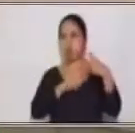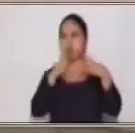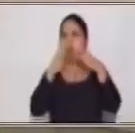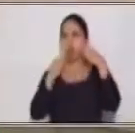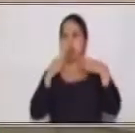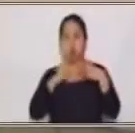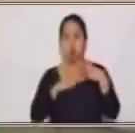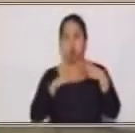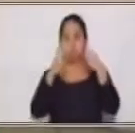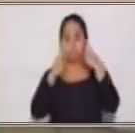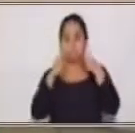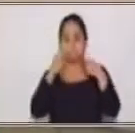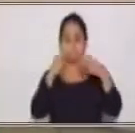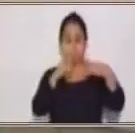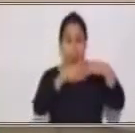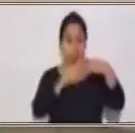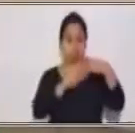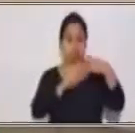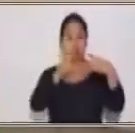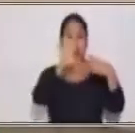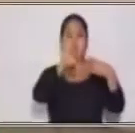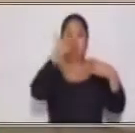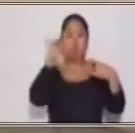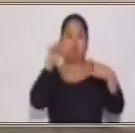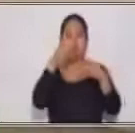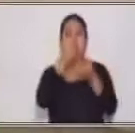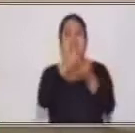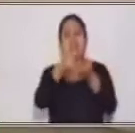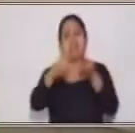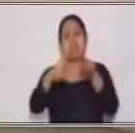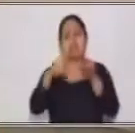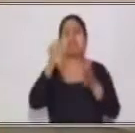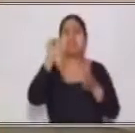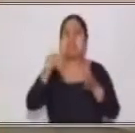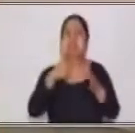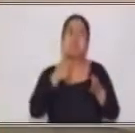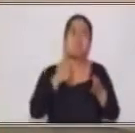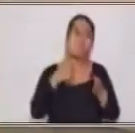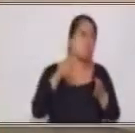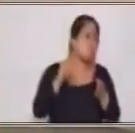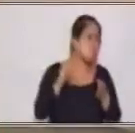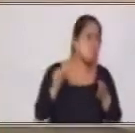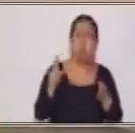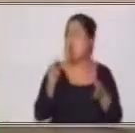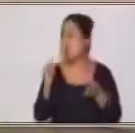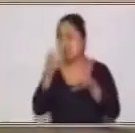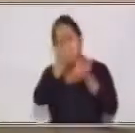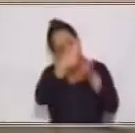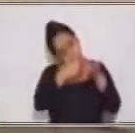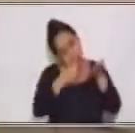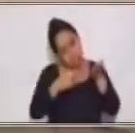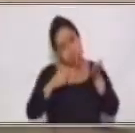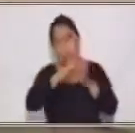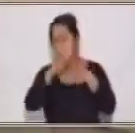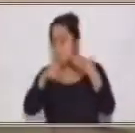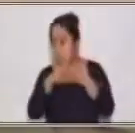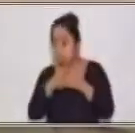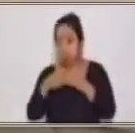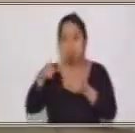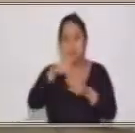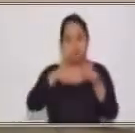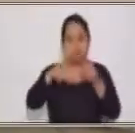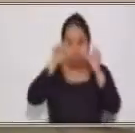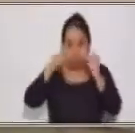qué les gustó, qué no les gustó y anotarlo también en su cuaderno. Entonces, una muy bonita tarea que ustedes pueden realizar con toda la familia